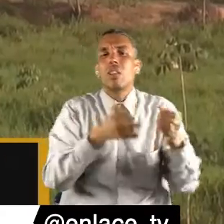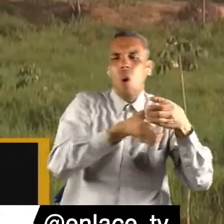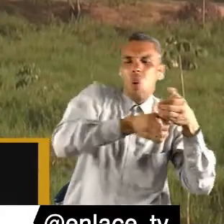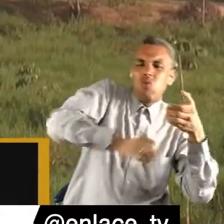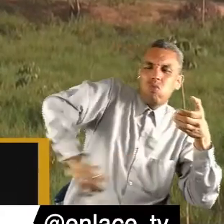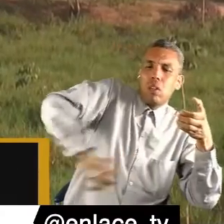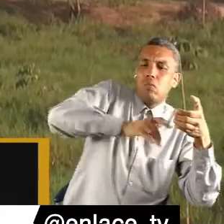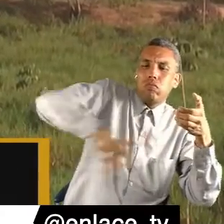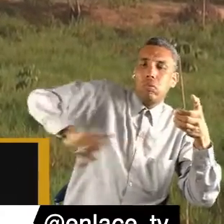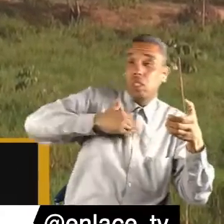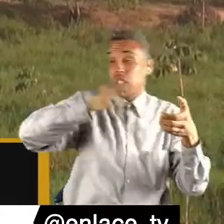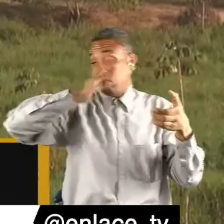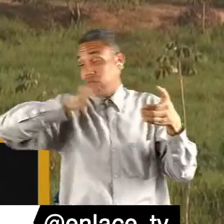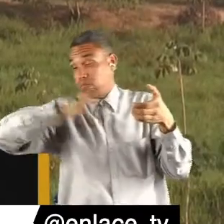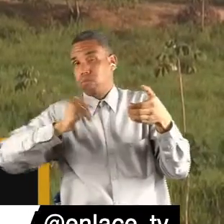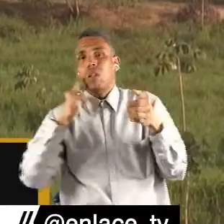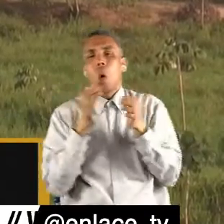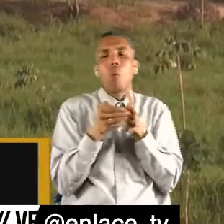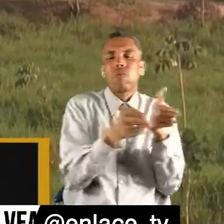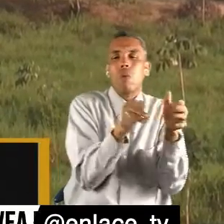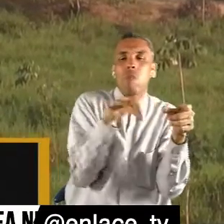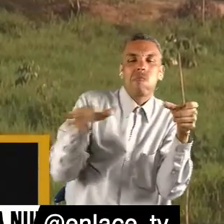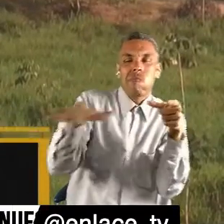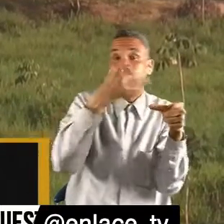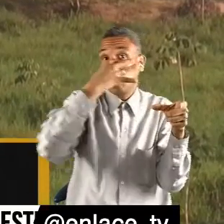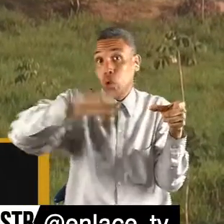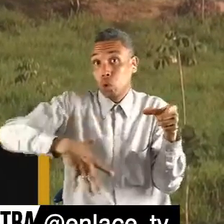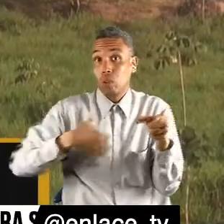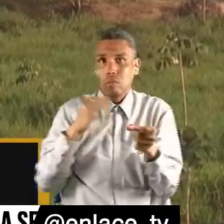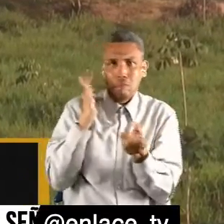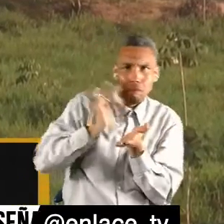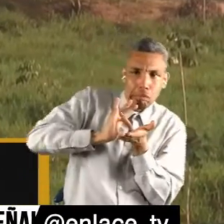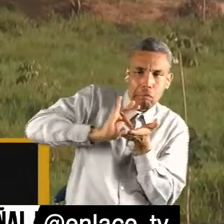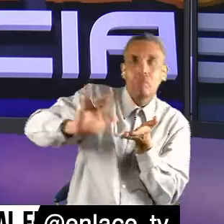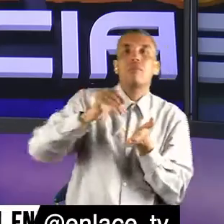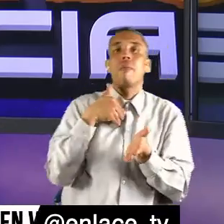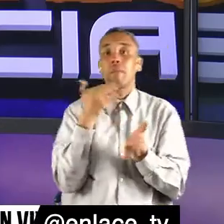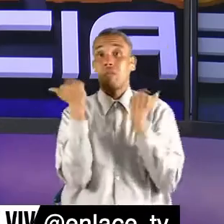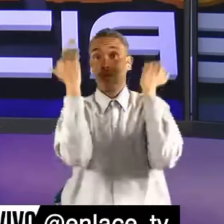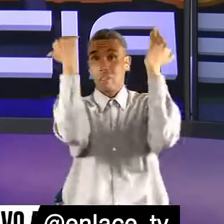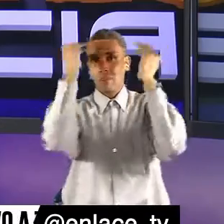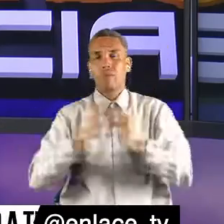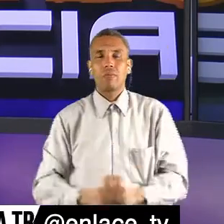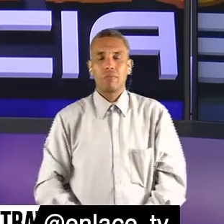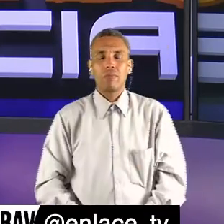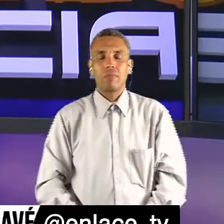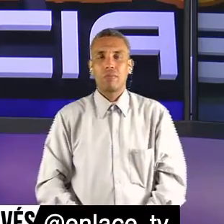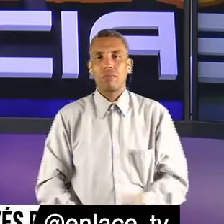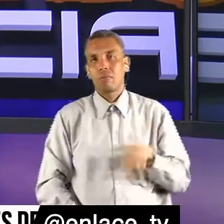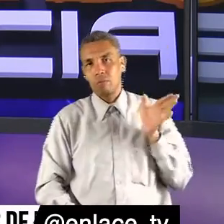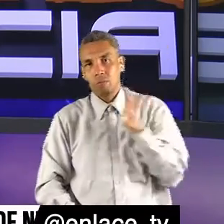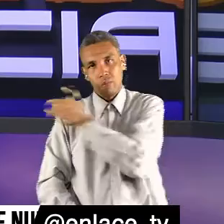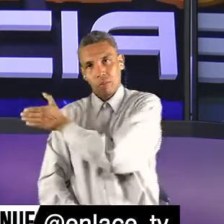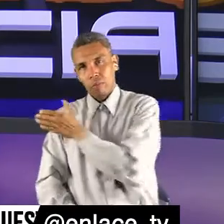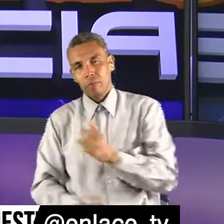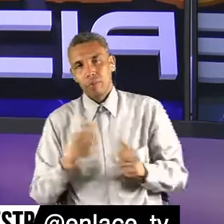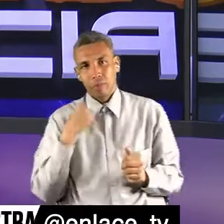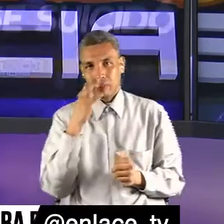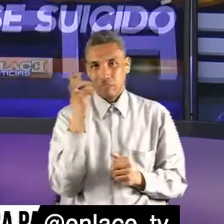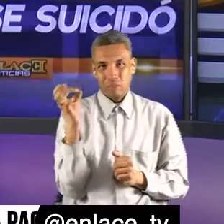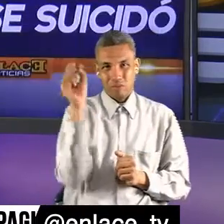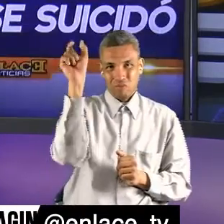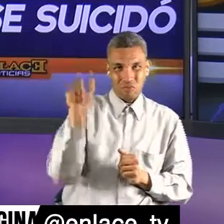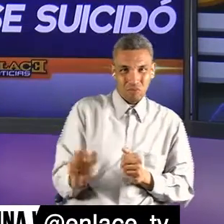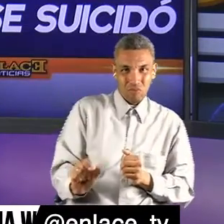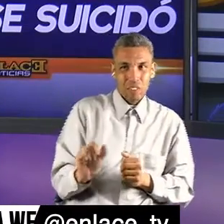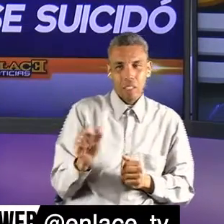descontaminará aguas residuales de caños, humedales y ciénagas del sector urbano. Y un hombre de 49 años de edad se suicidó en